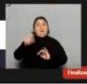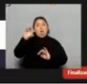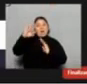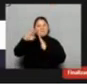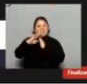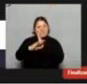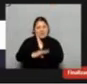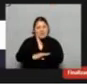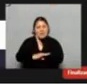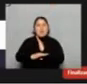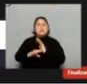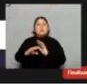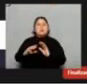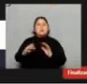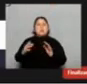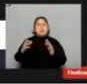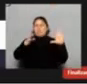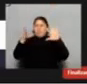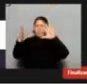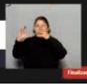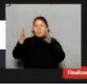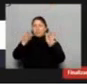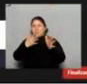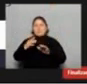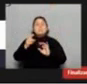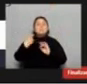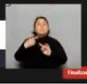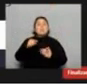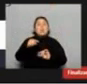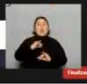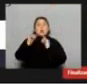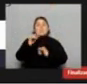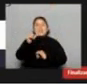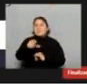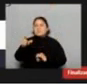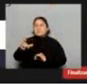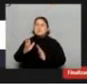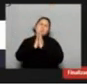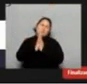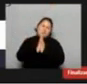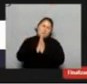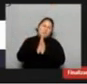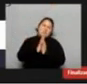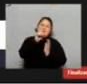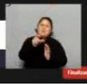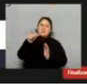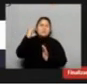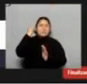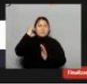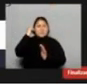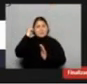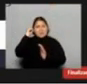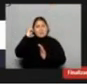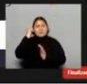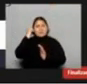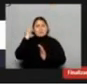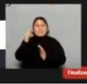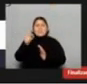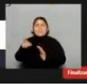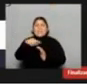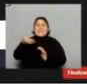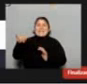no quemar. ¿Qué le diría a la gente, Laura? Sí, le pedimos a la comunidad, tanto